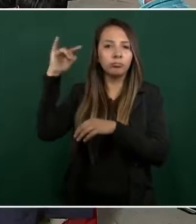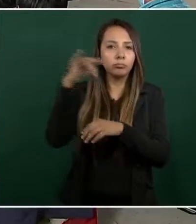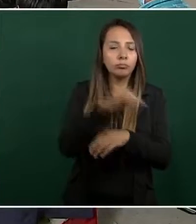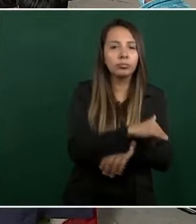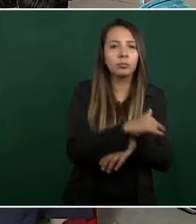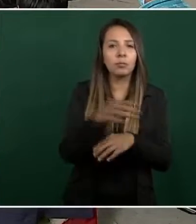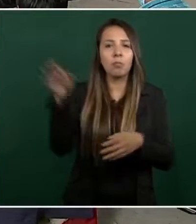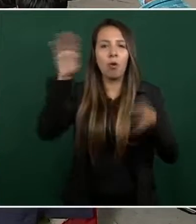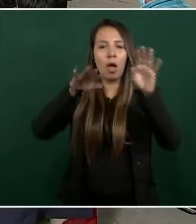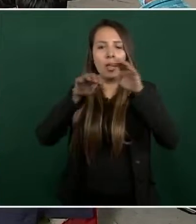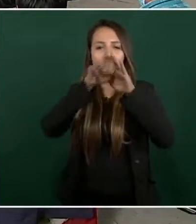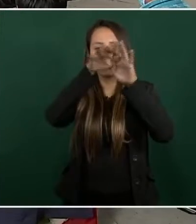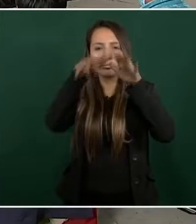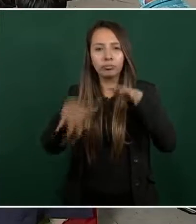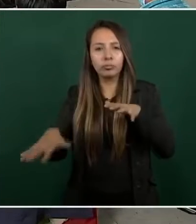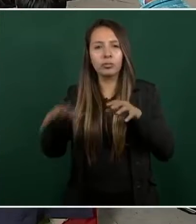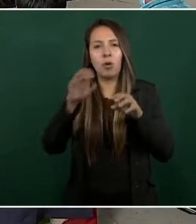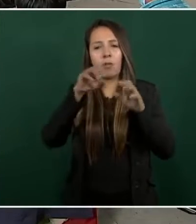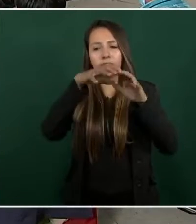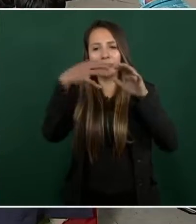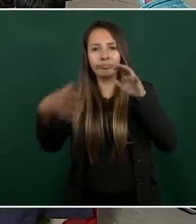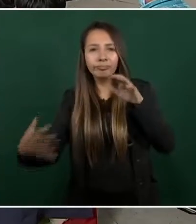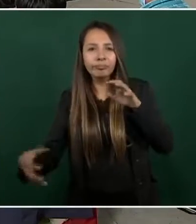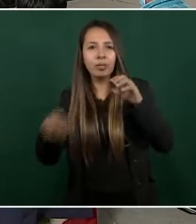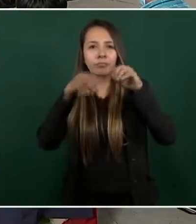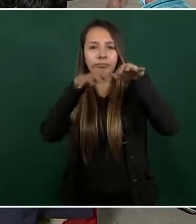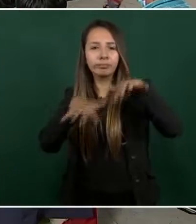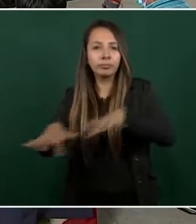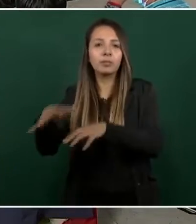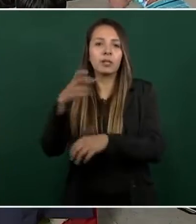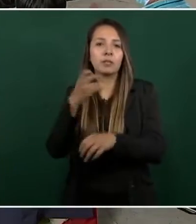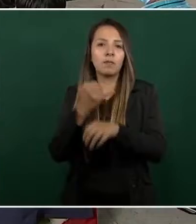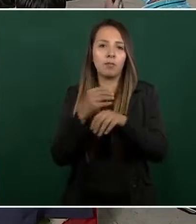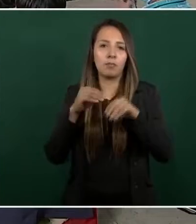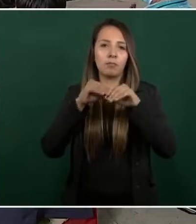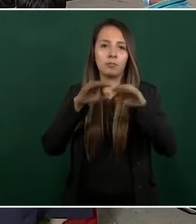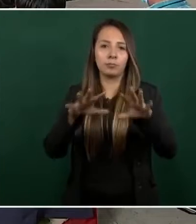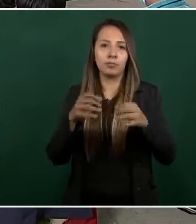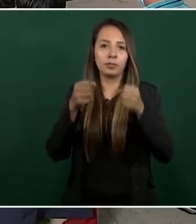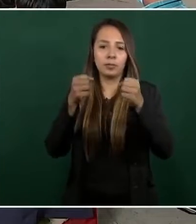parte del informe de seguridad del estado. Gracias, presidenta.